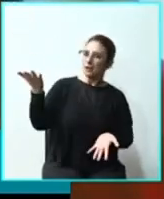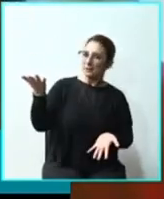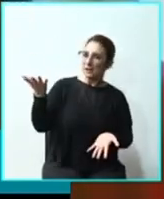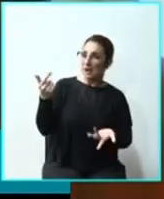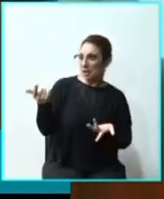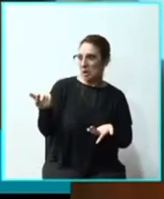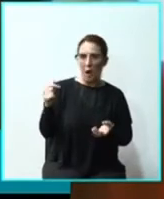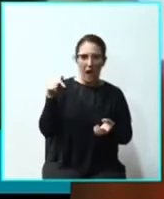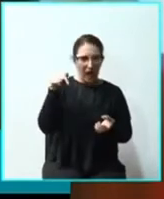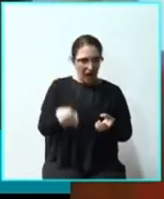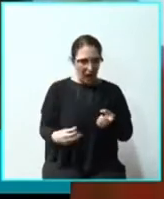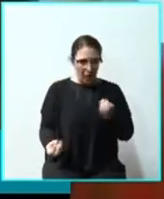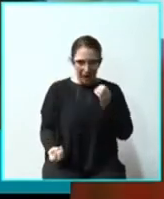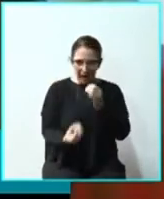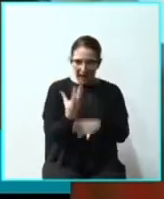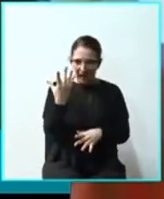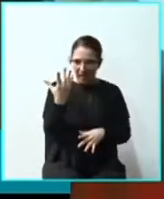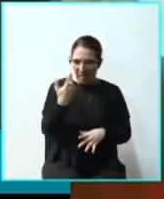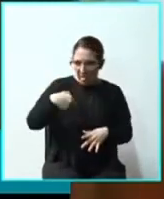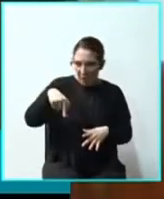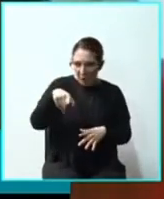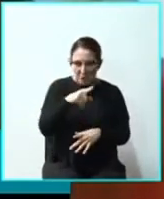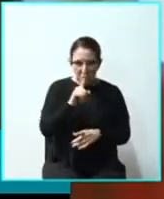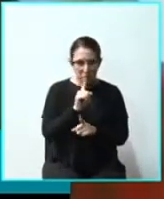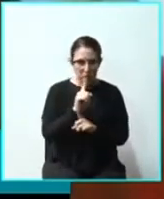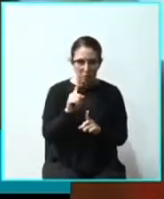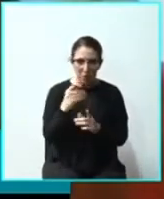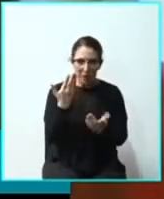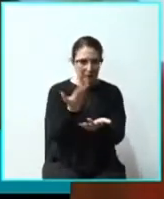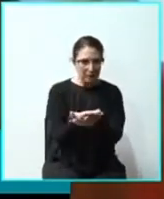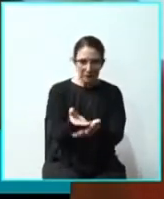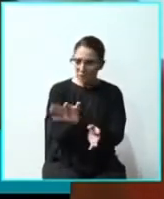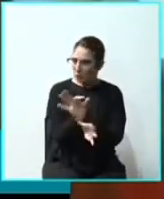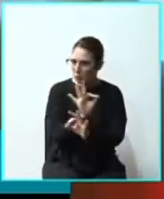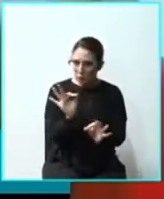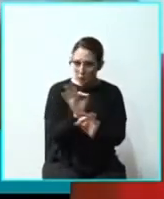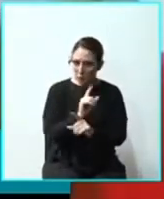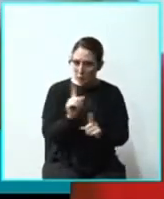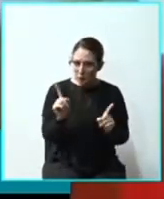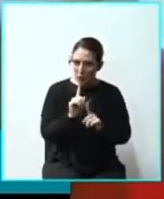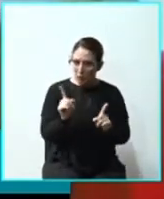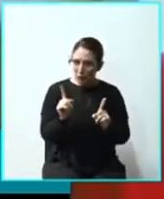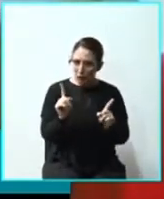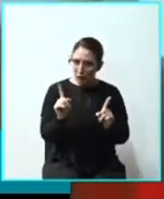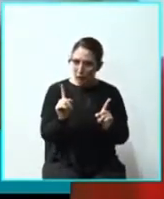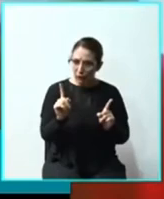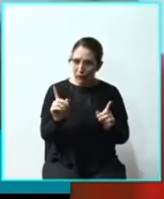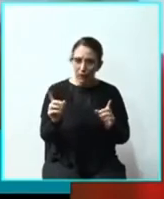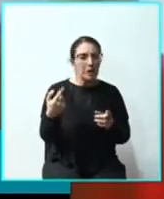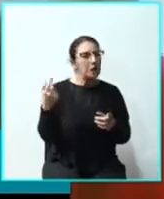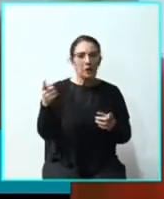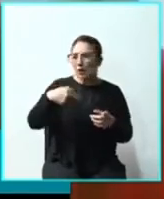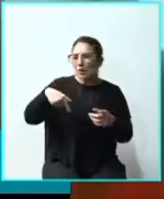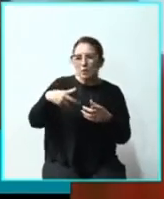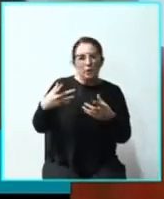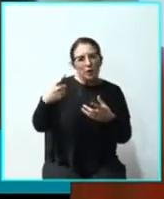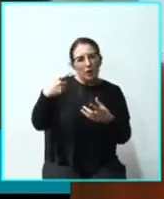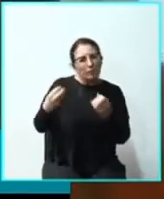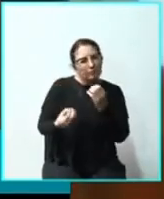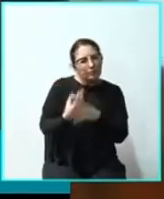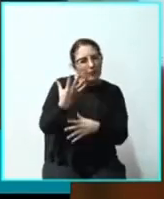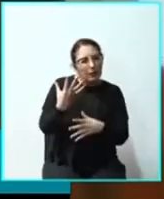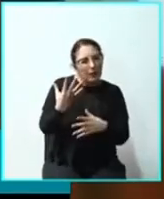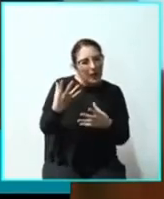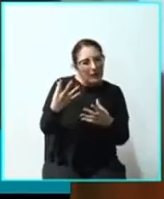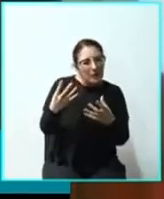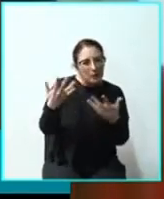instaurando nosotros, ni proponiendo, ni mucho menos. No hicimos un proyecto de ley para crear